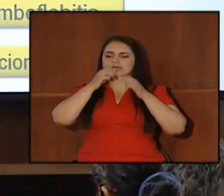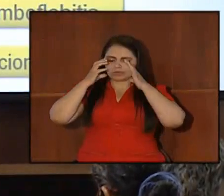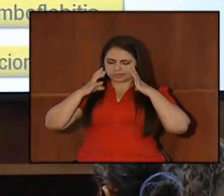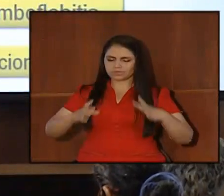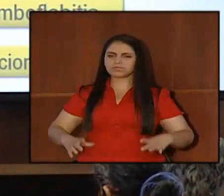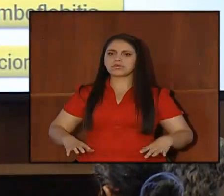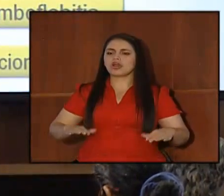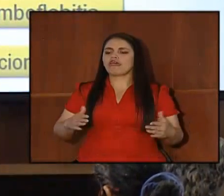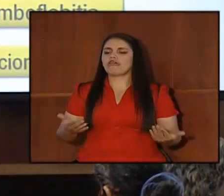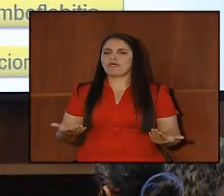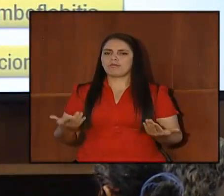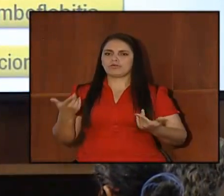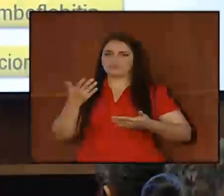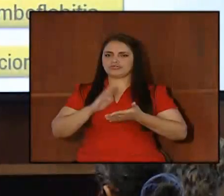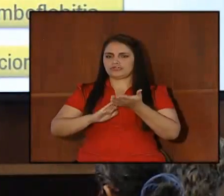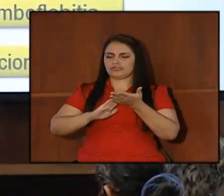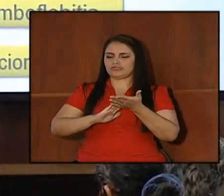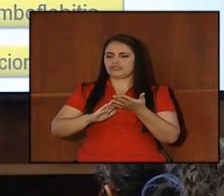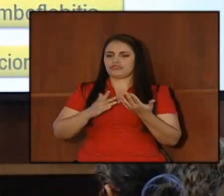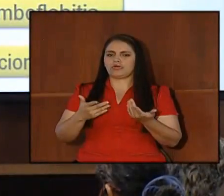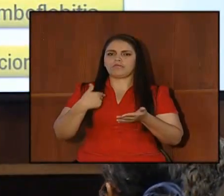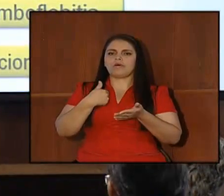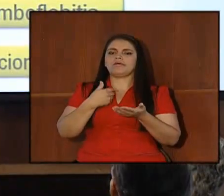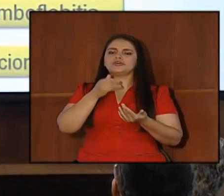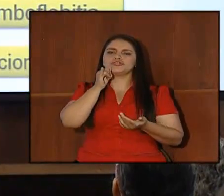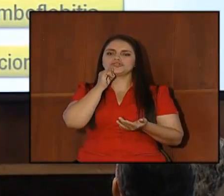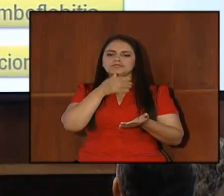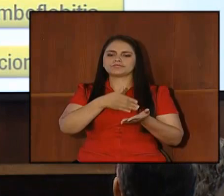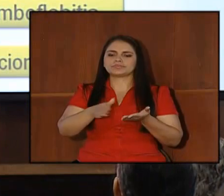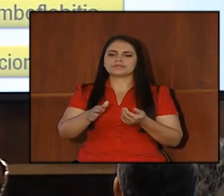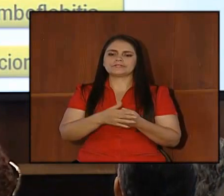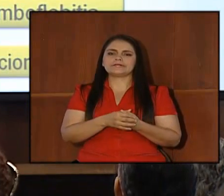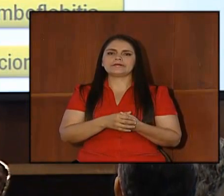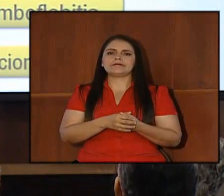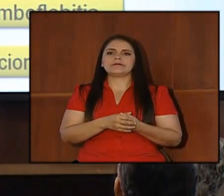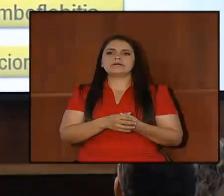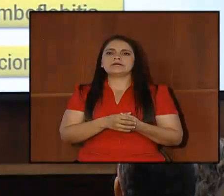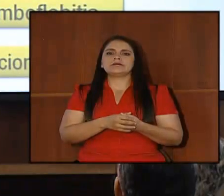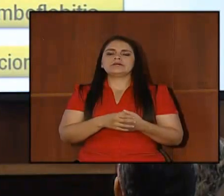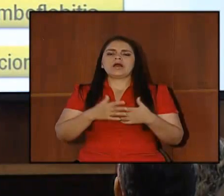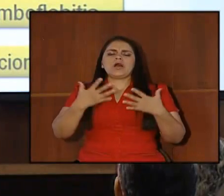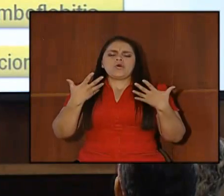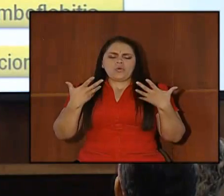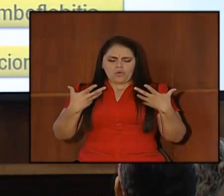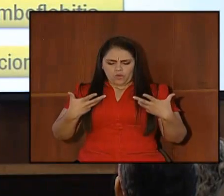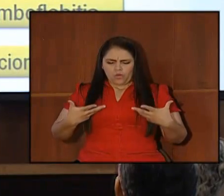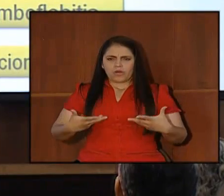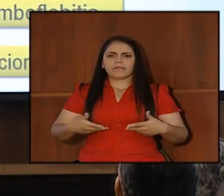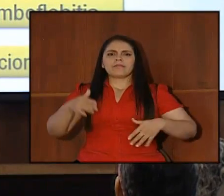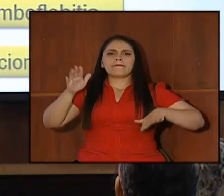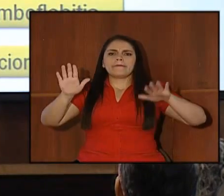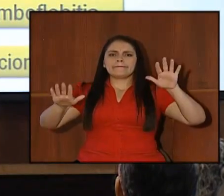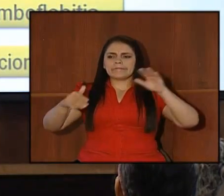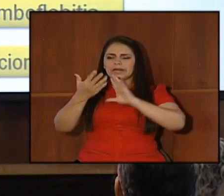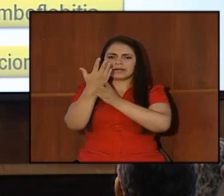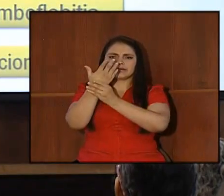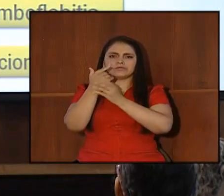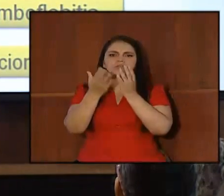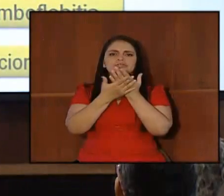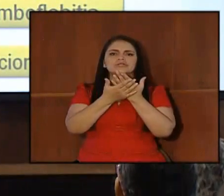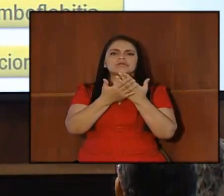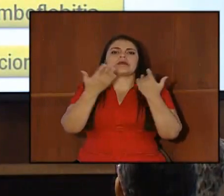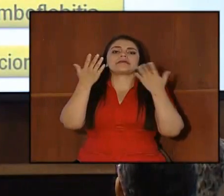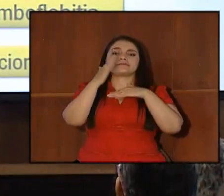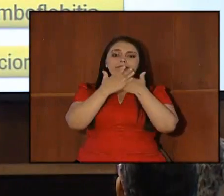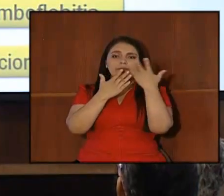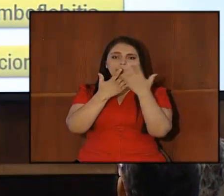cuerpo. Generalmente, ¿qué es lo que más se hincha? Lo que está más lejos del cuerpo, las manos y los